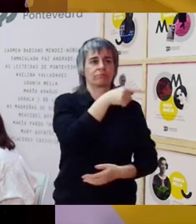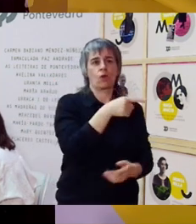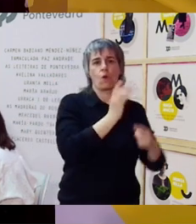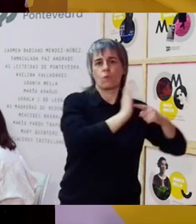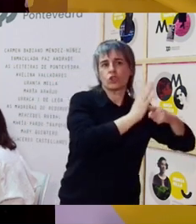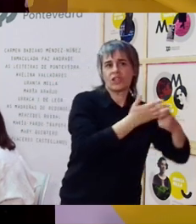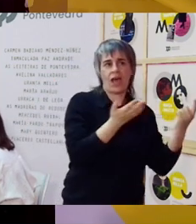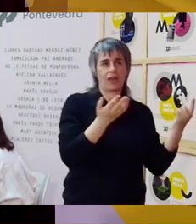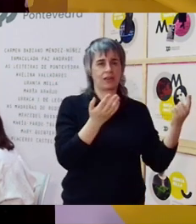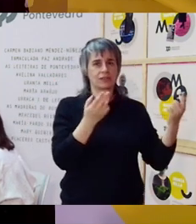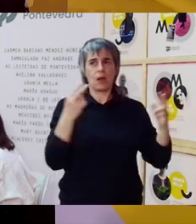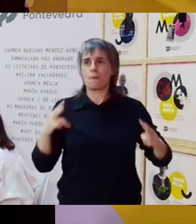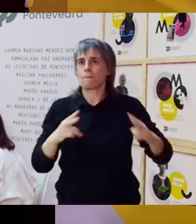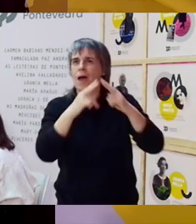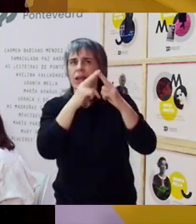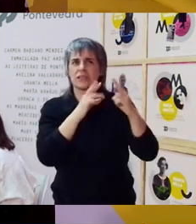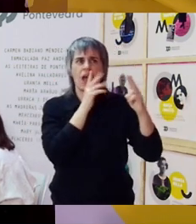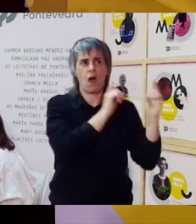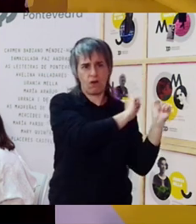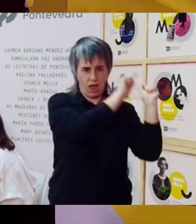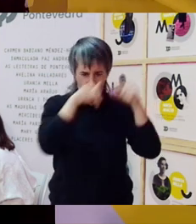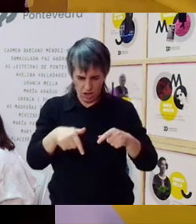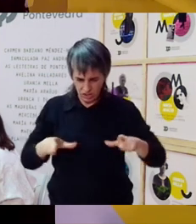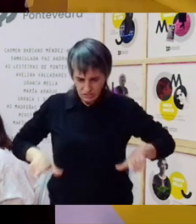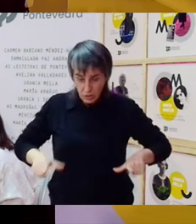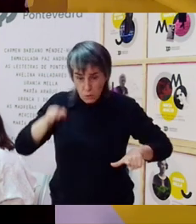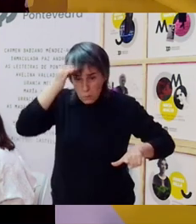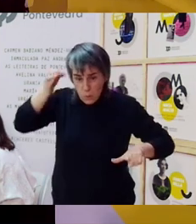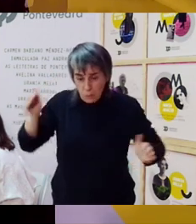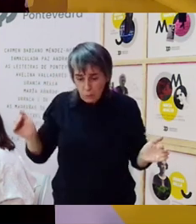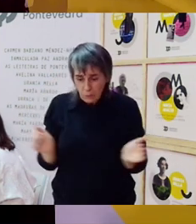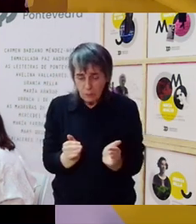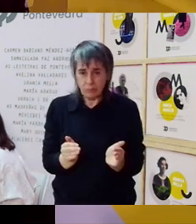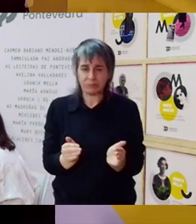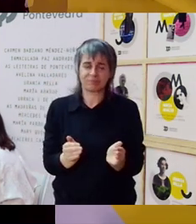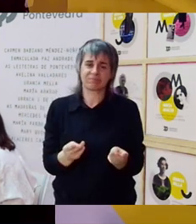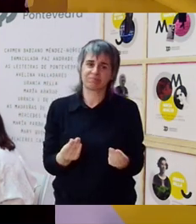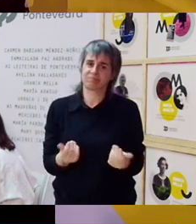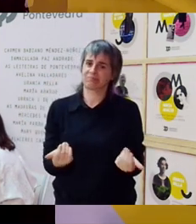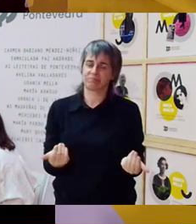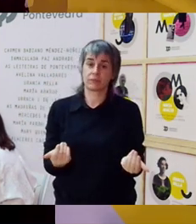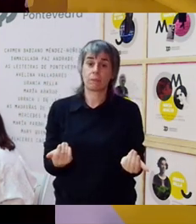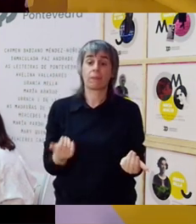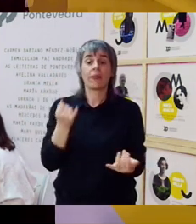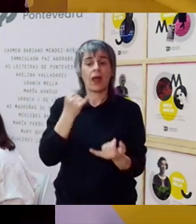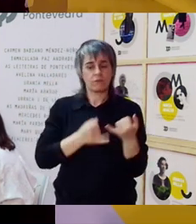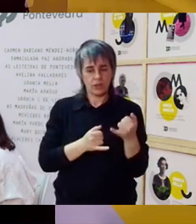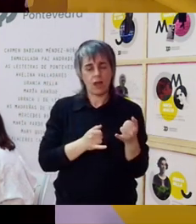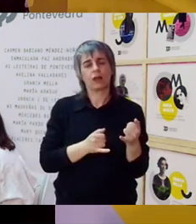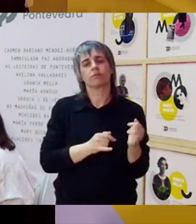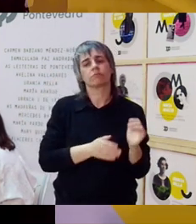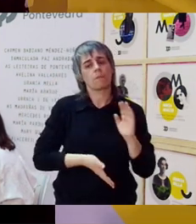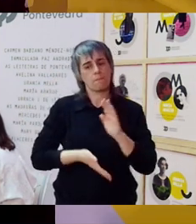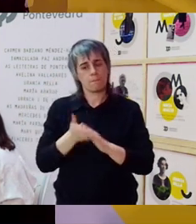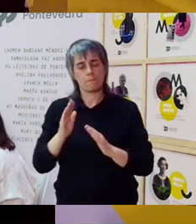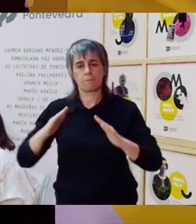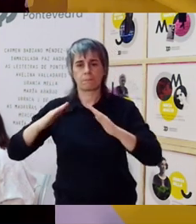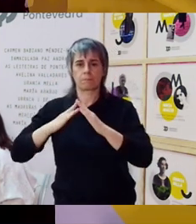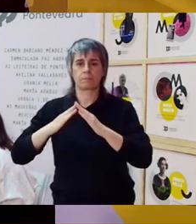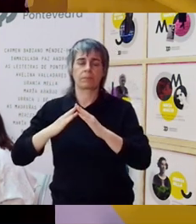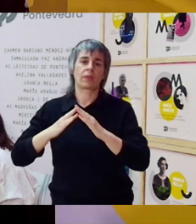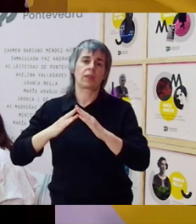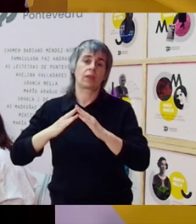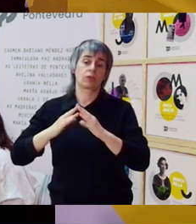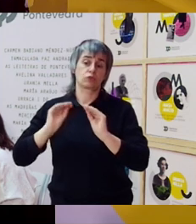meter en Campelo? Que era impensable. Entón, ela quedou en Madrid, porque en Madrid, pois eso,